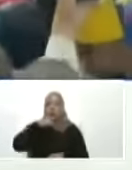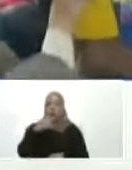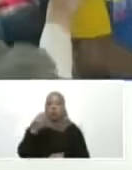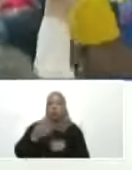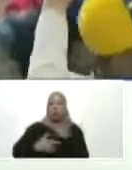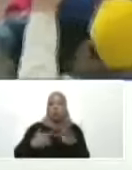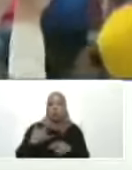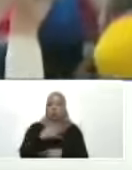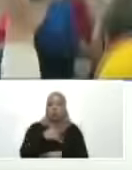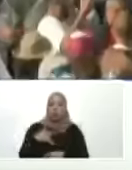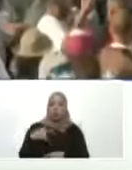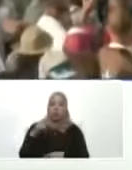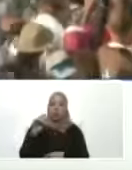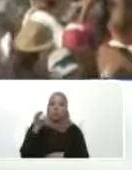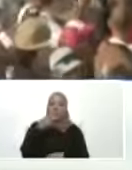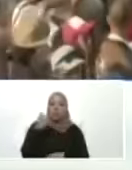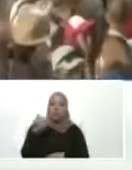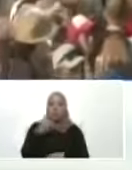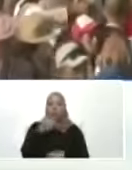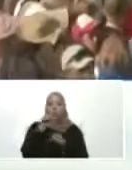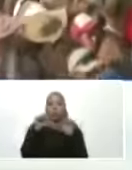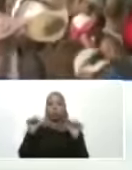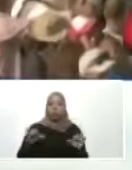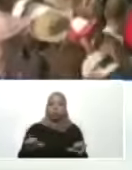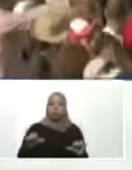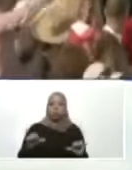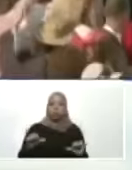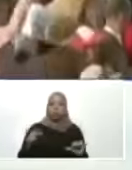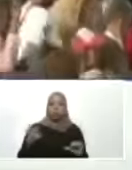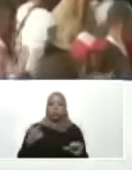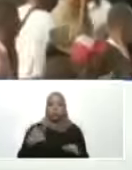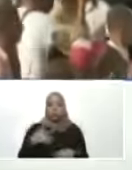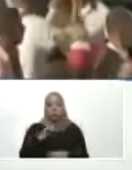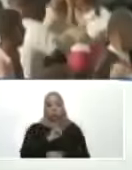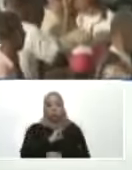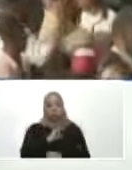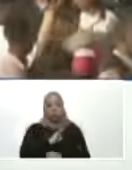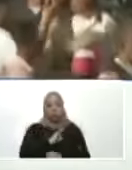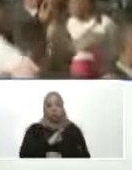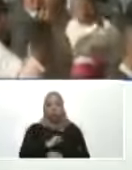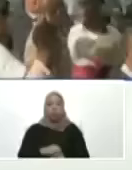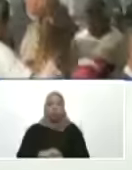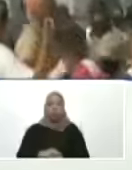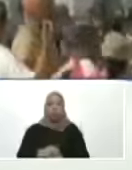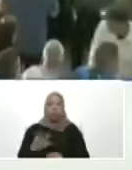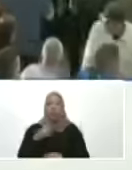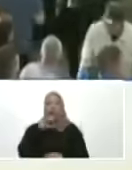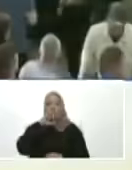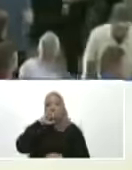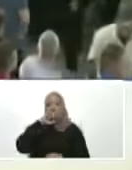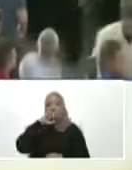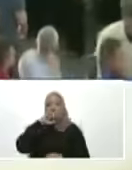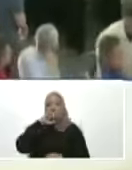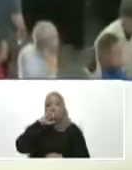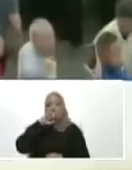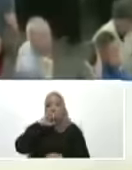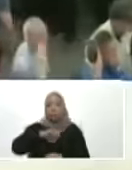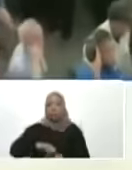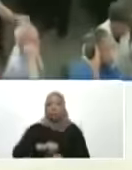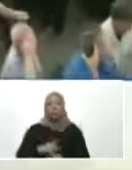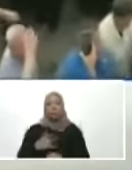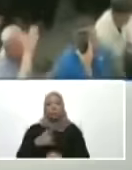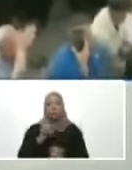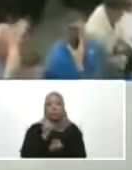Ellos quieren imponer un modelo del individualismo, del egoísmo, de